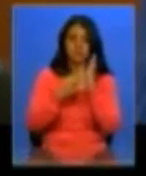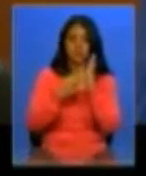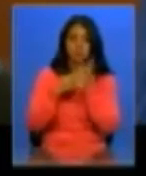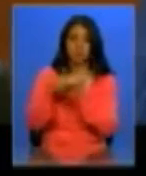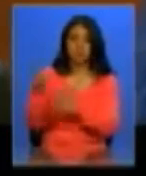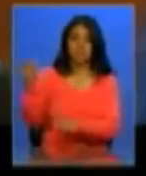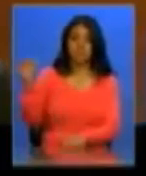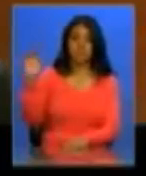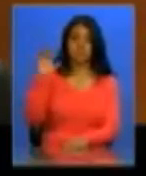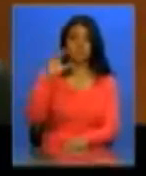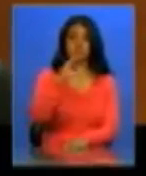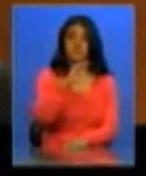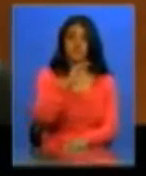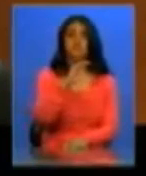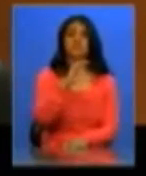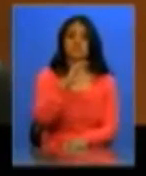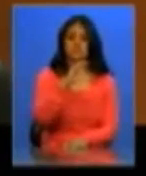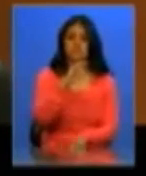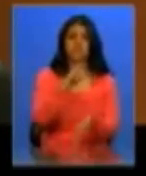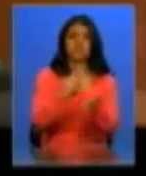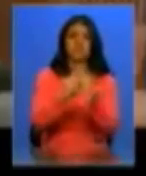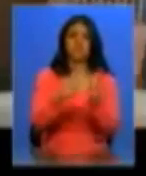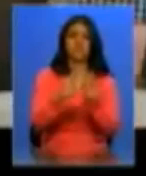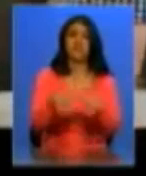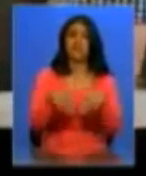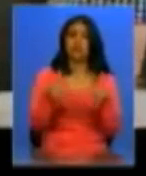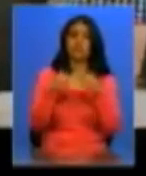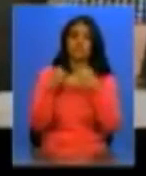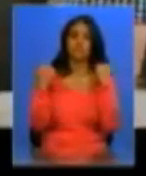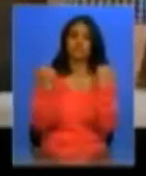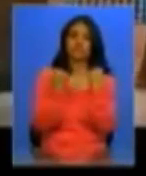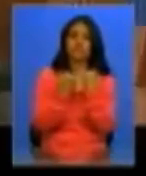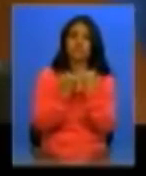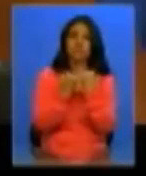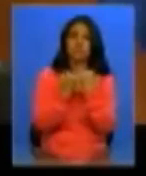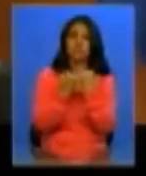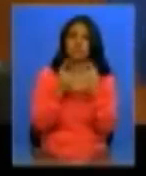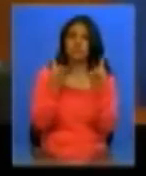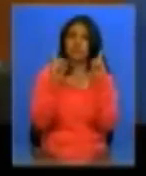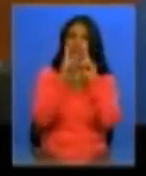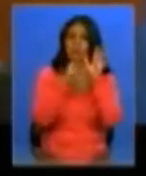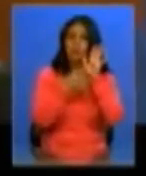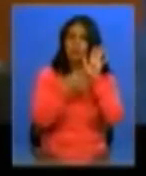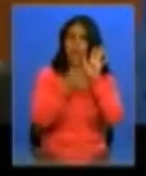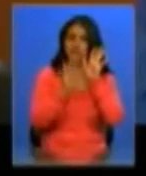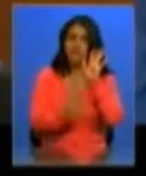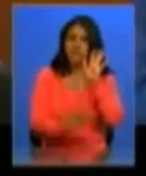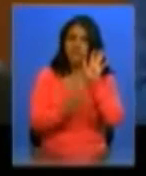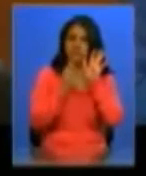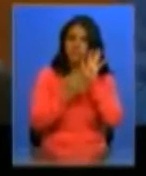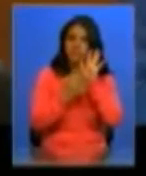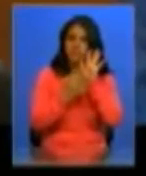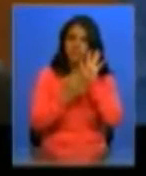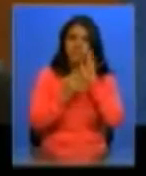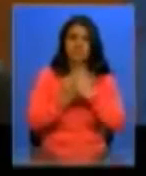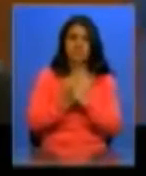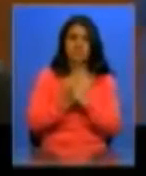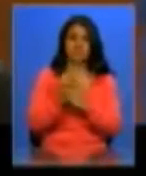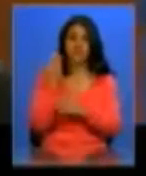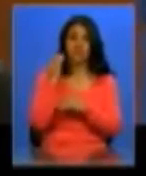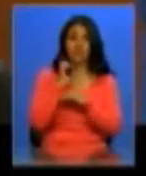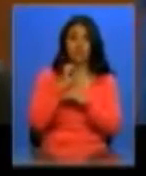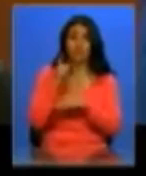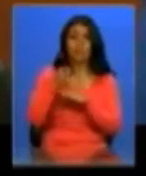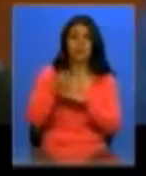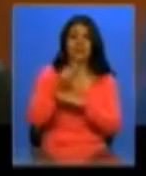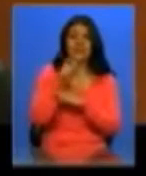sociales demuestra las relaciones de poder al interior de una sociedad. Los datos evidencian incuestionablemente que antes en el Ecuador mandaban